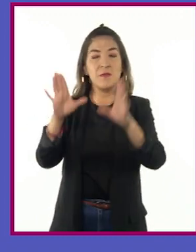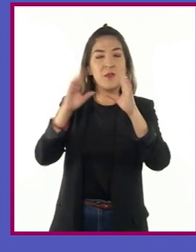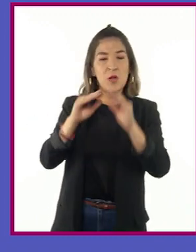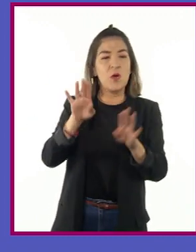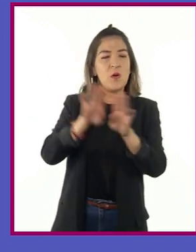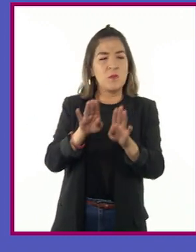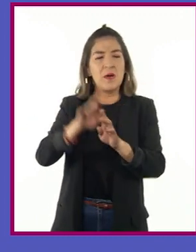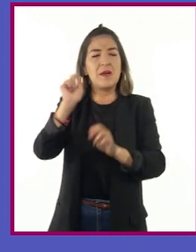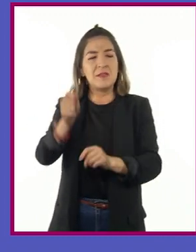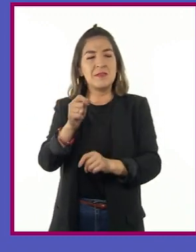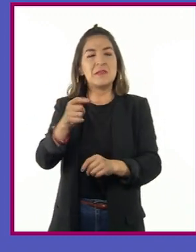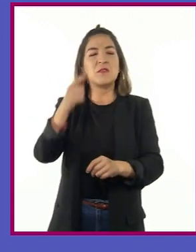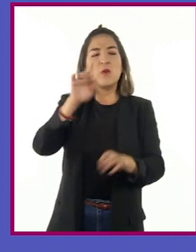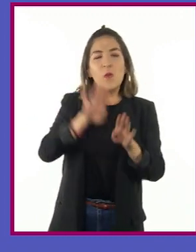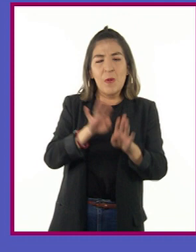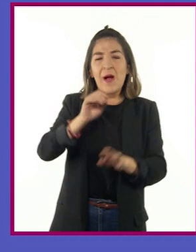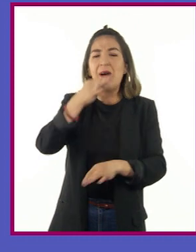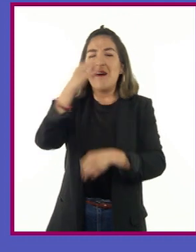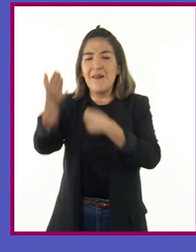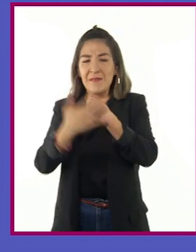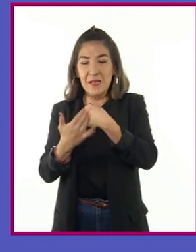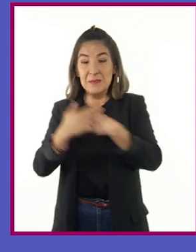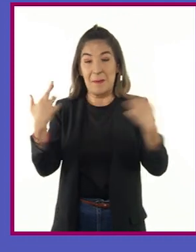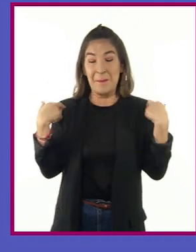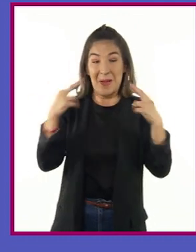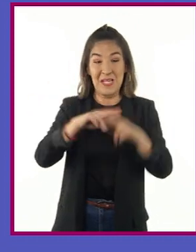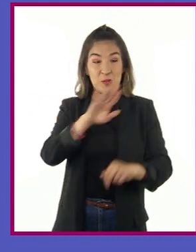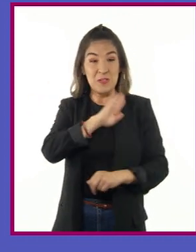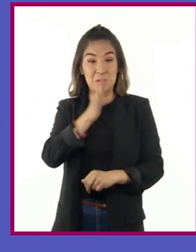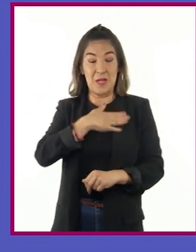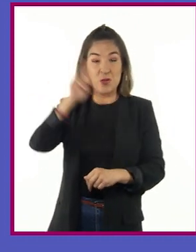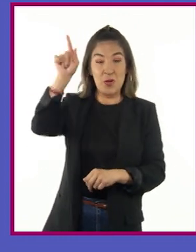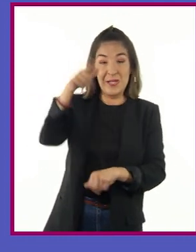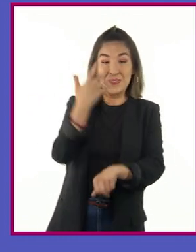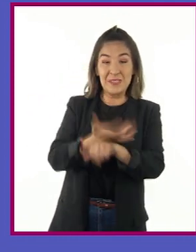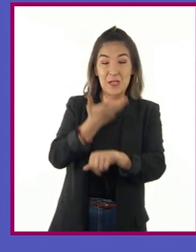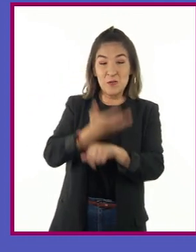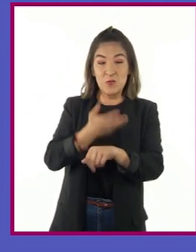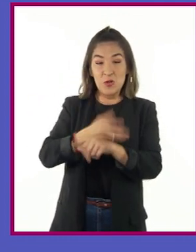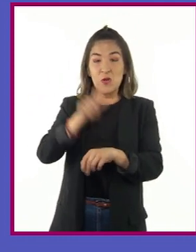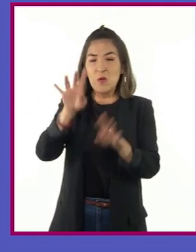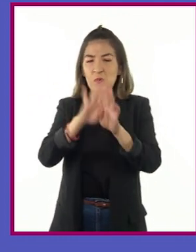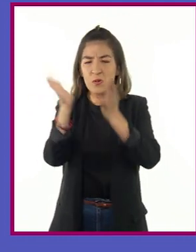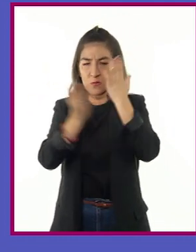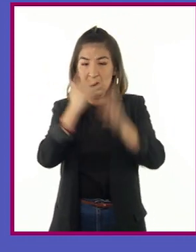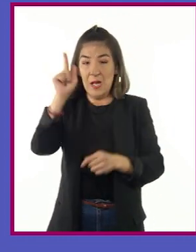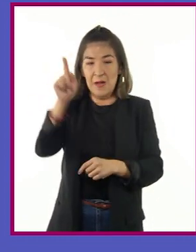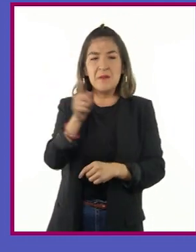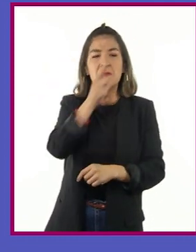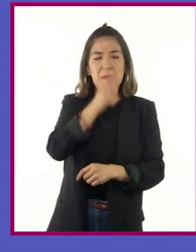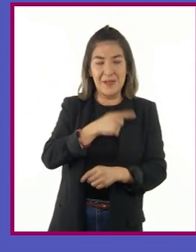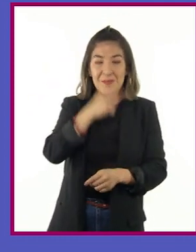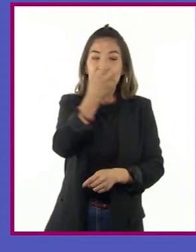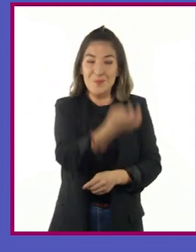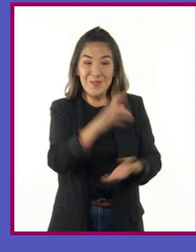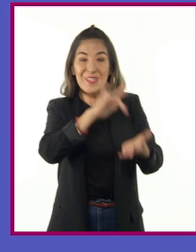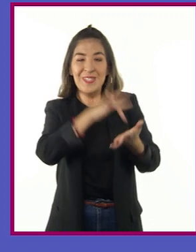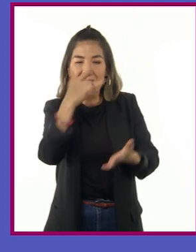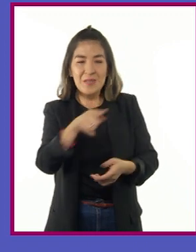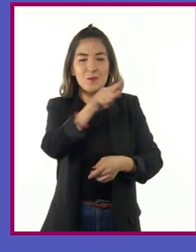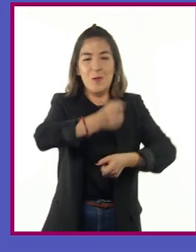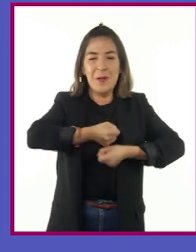una afectuosa y noble nota de los profesores de español de Estados Unidos, en la cual me agradecían las poesías